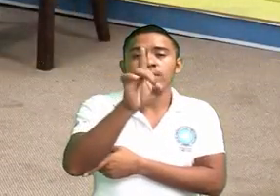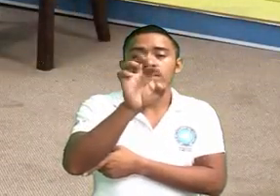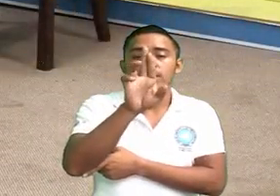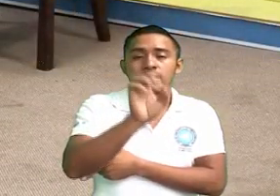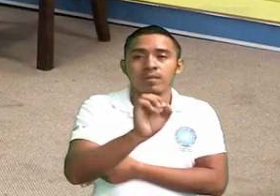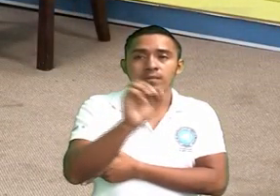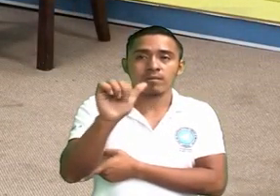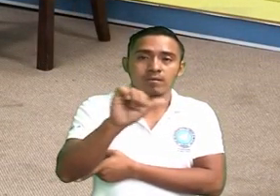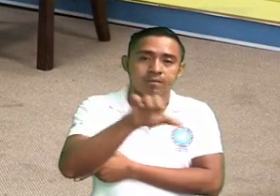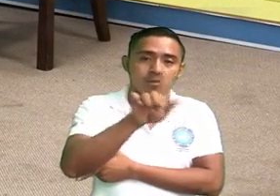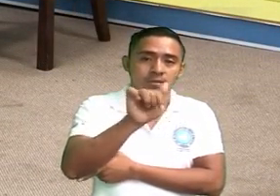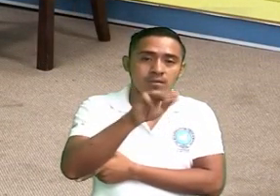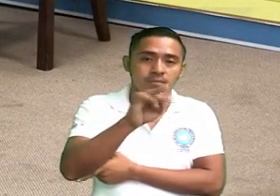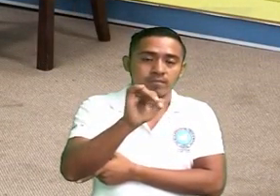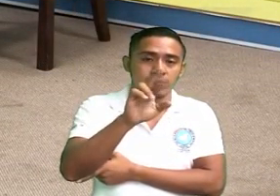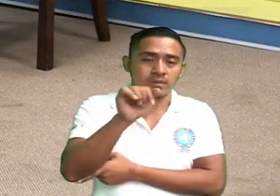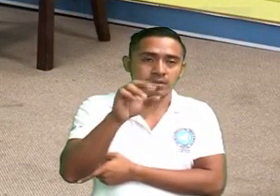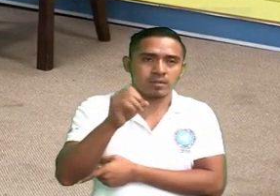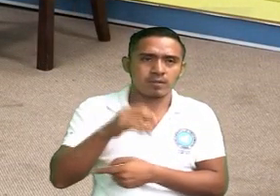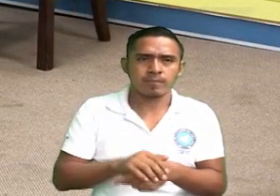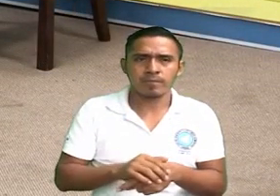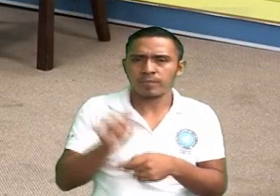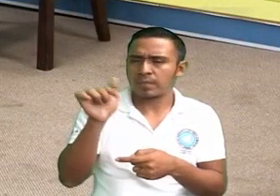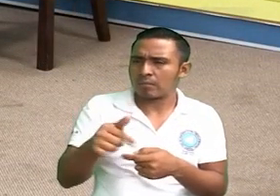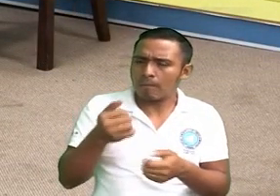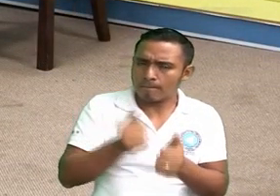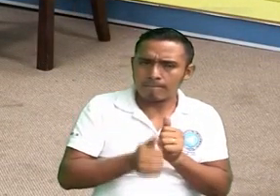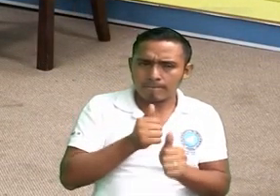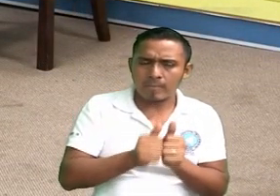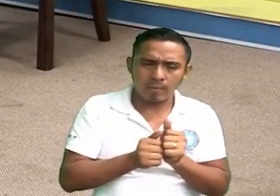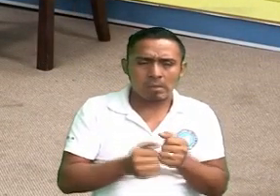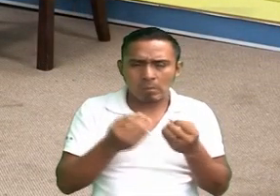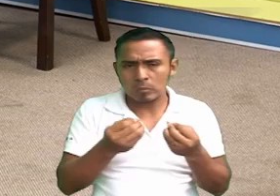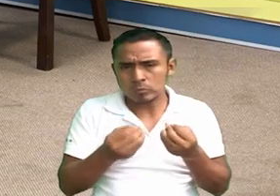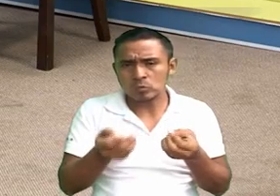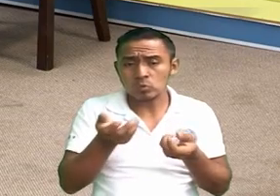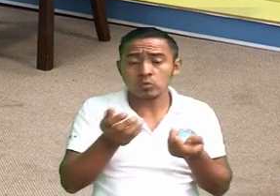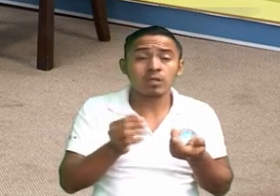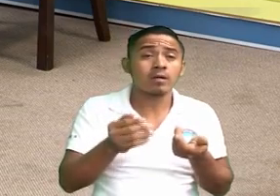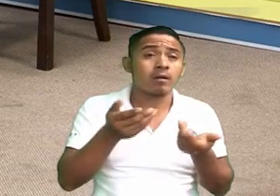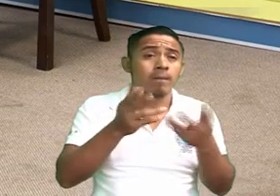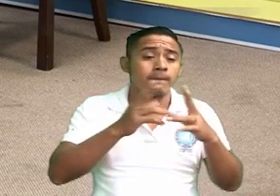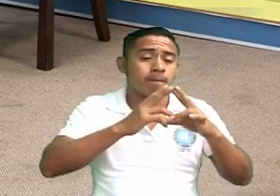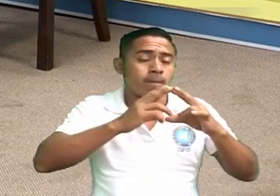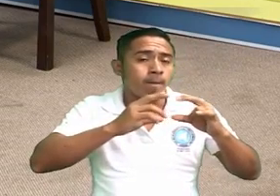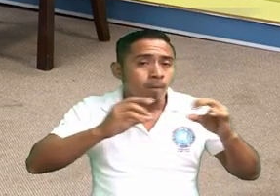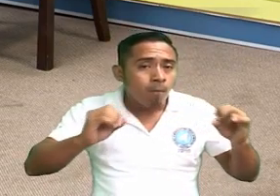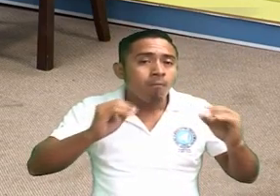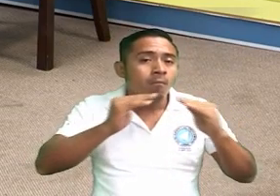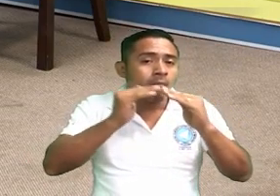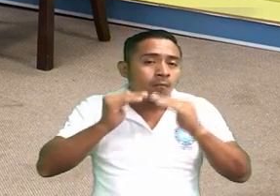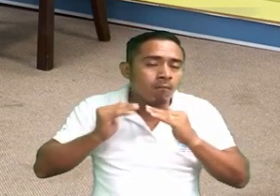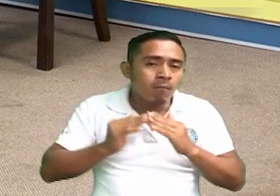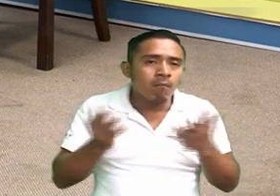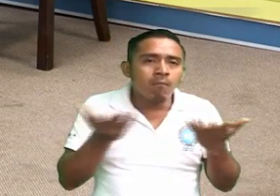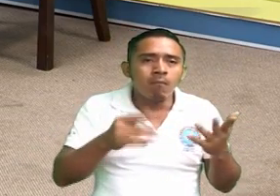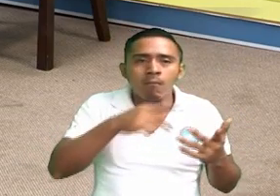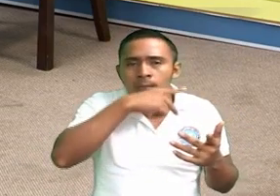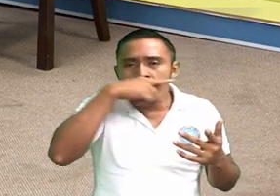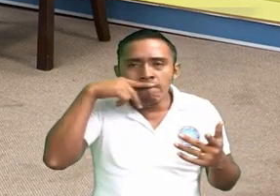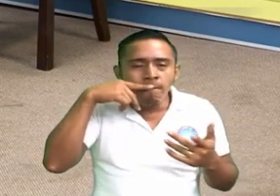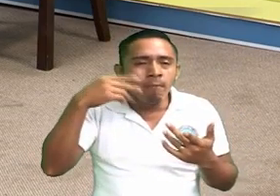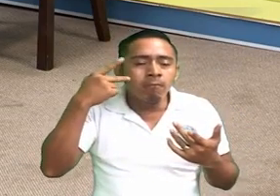licenciada María Lainez, quien es parte del equipo médico del Centro de Salud Pedro Altamirano, ubicado en el